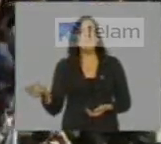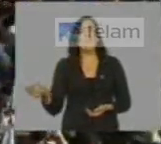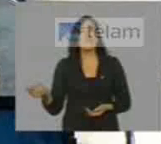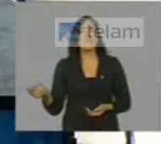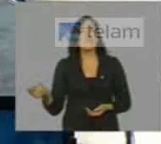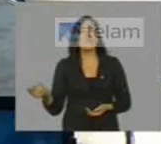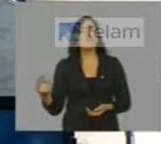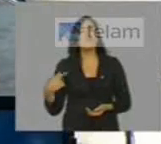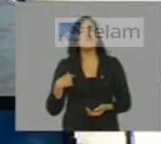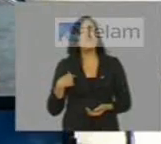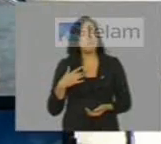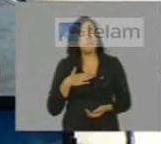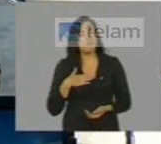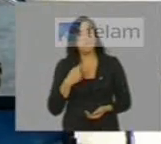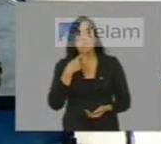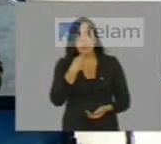Y lo digo